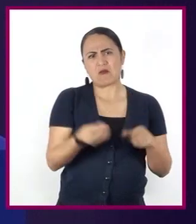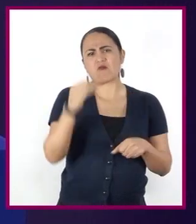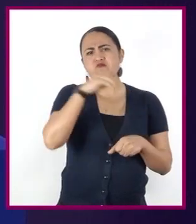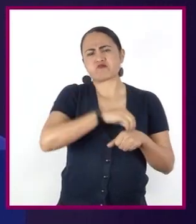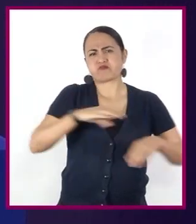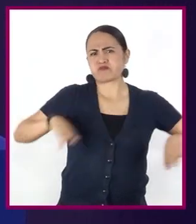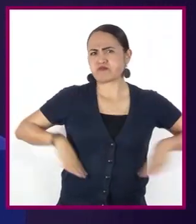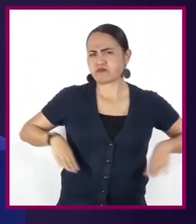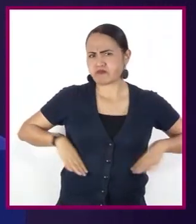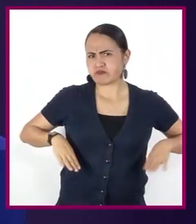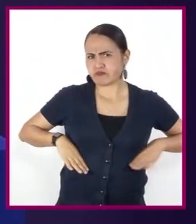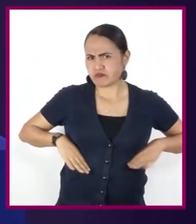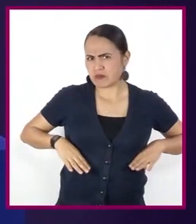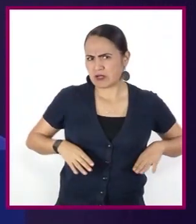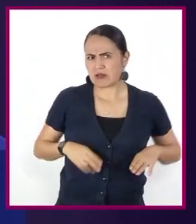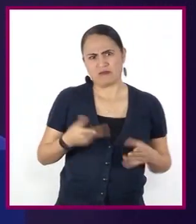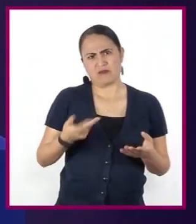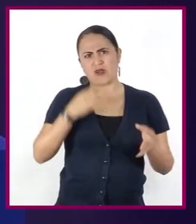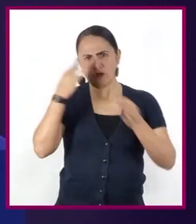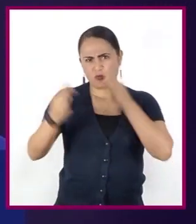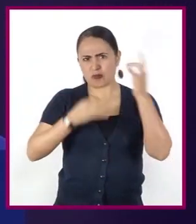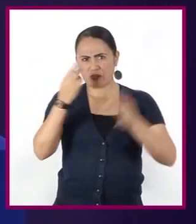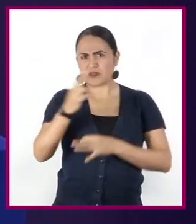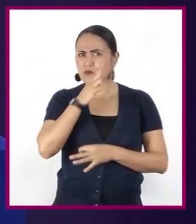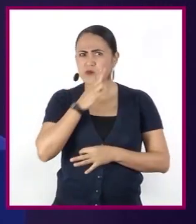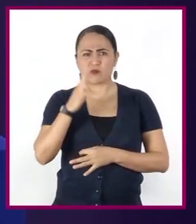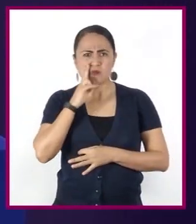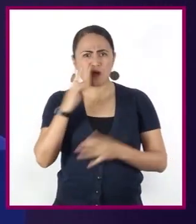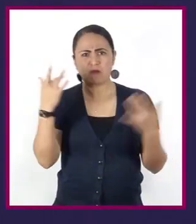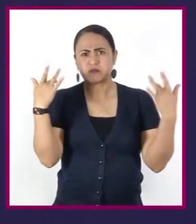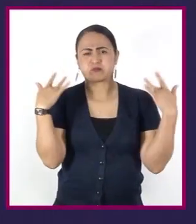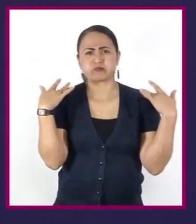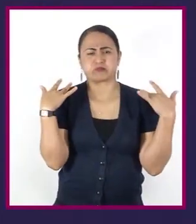del sustantivo si las noticias no tienen una postura?